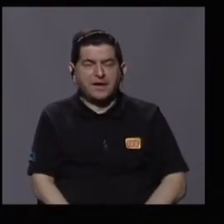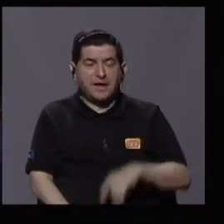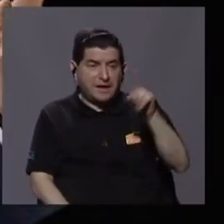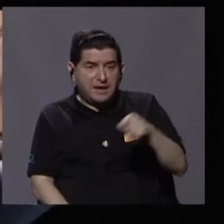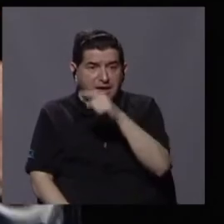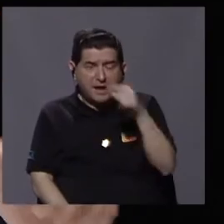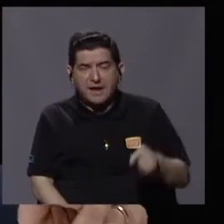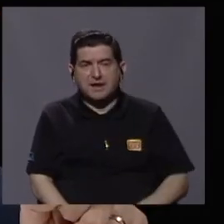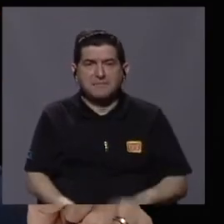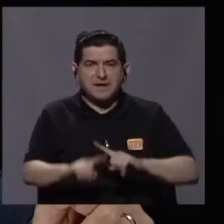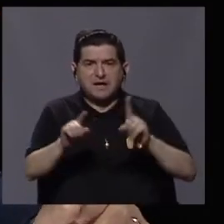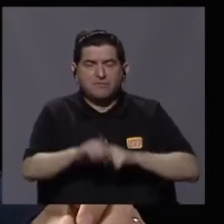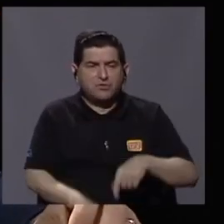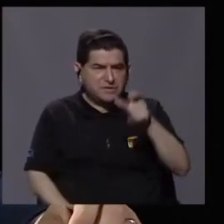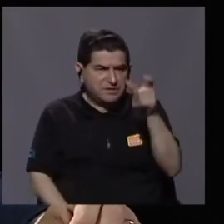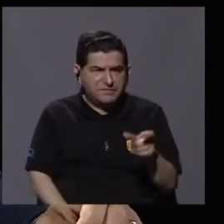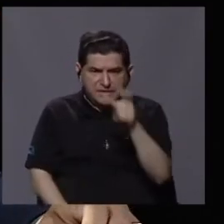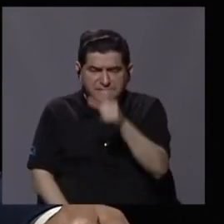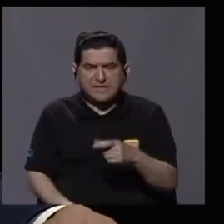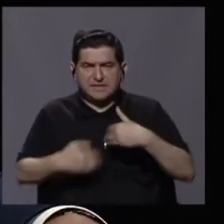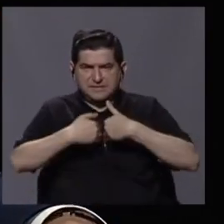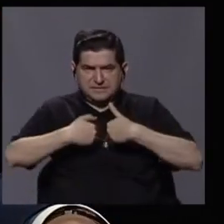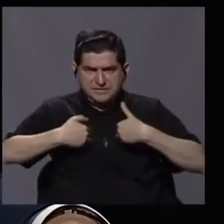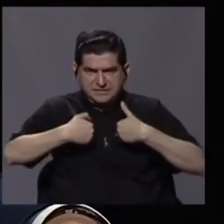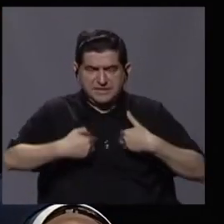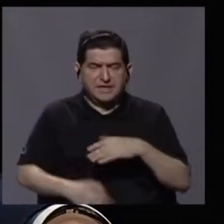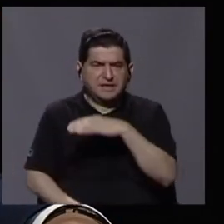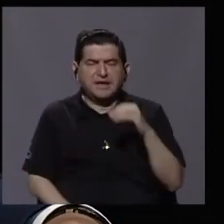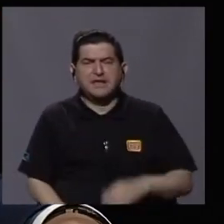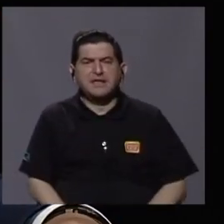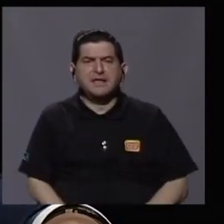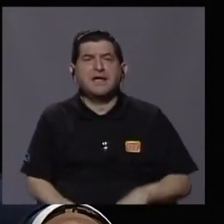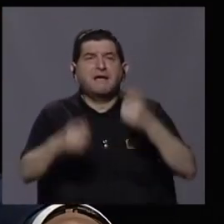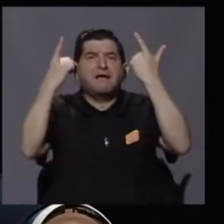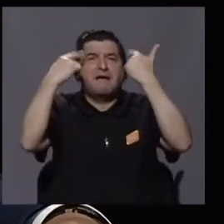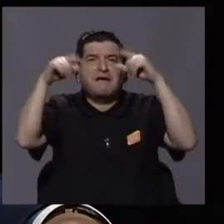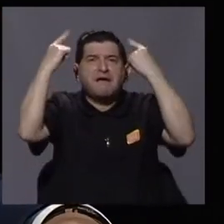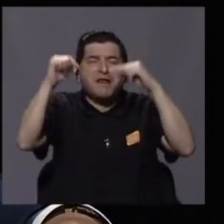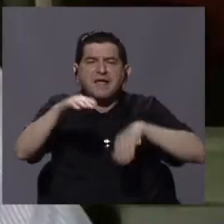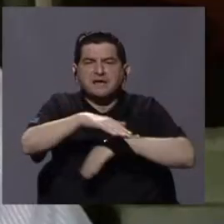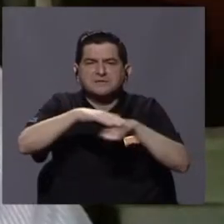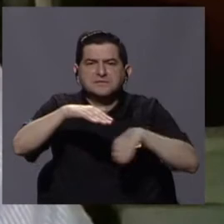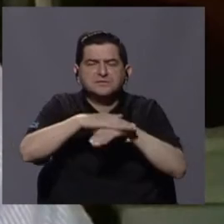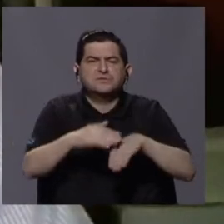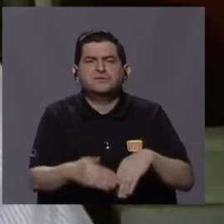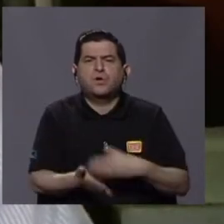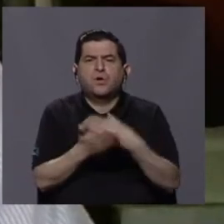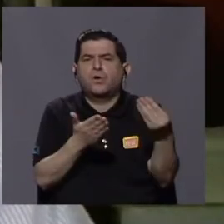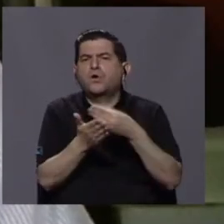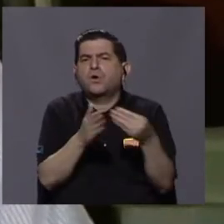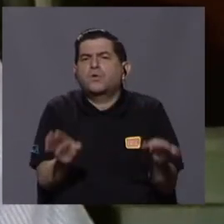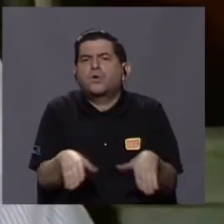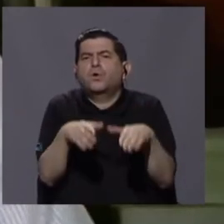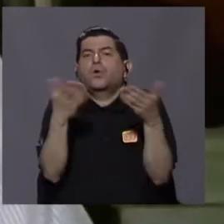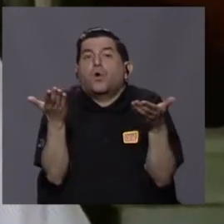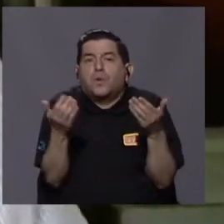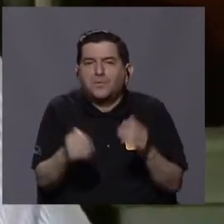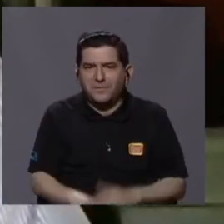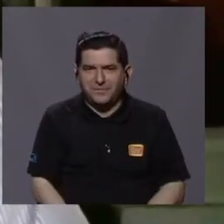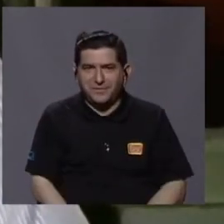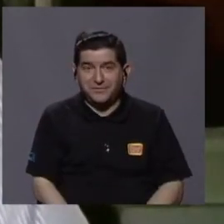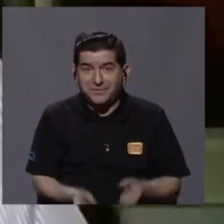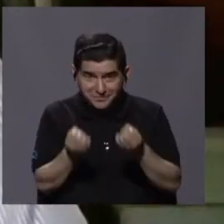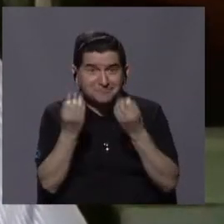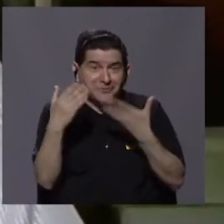en un momento en el que el éxito se basa en el consumo he hecho una ametralladora de cosas para